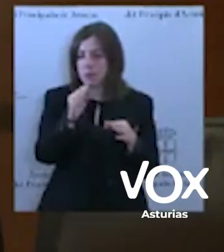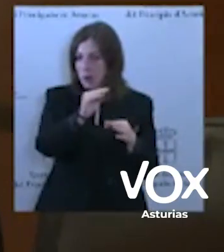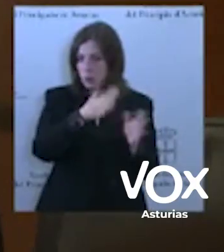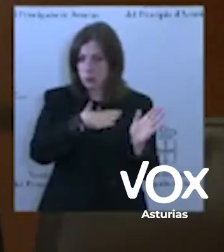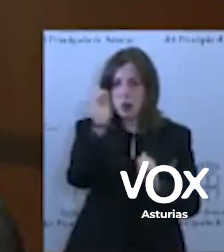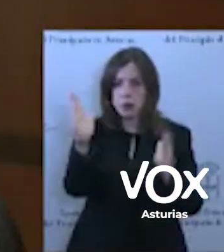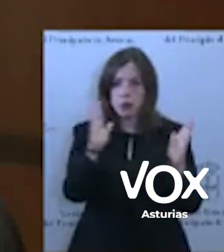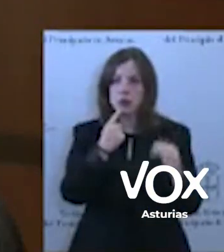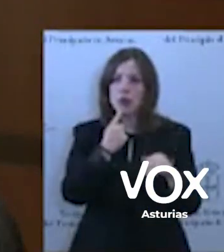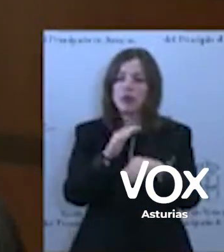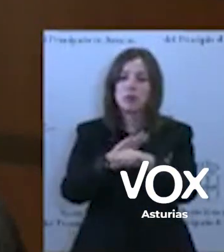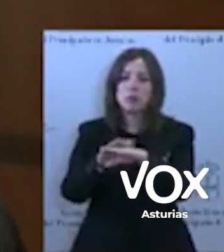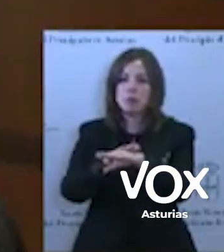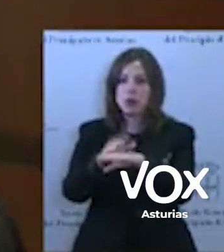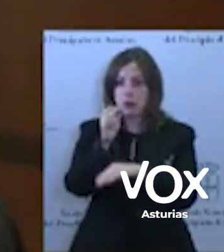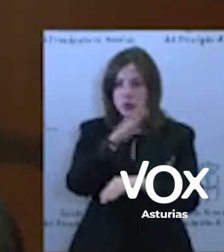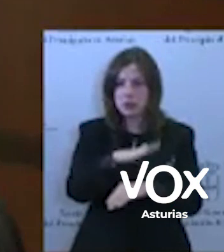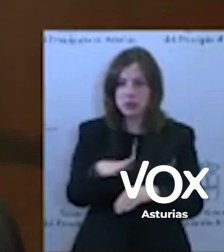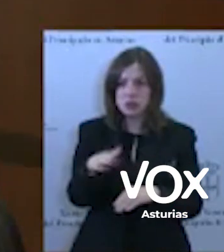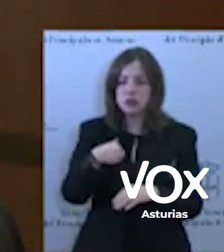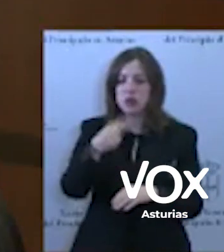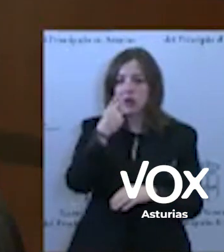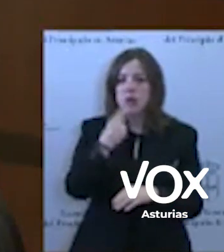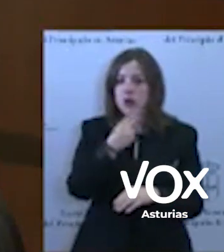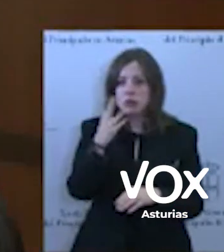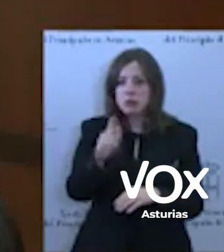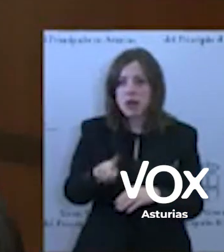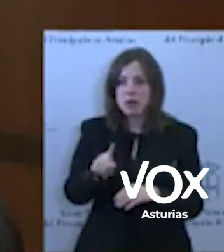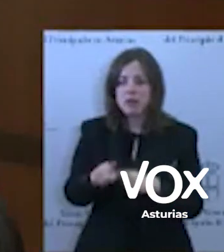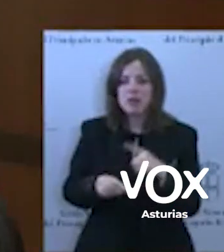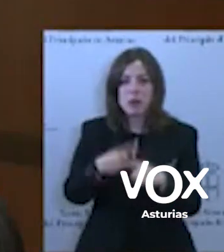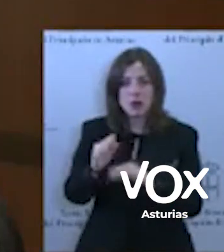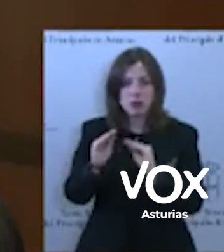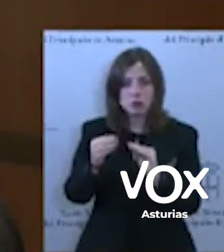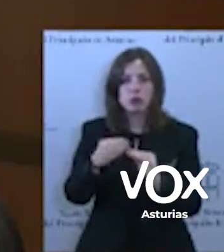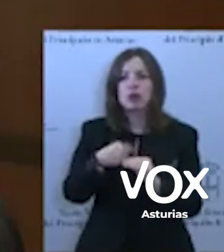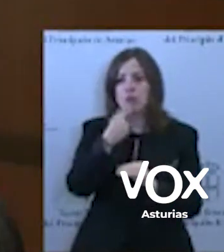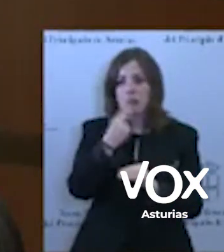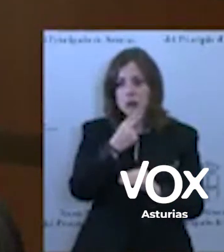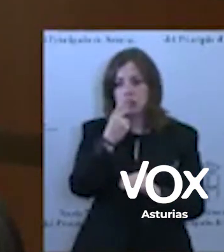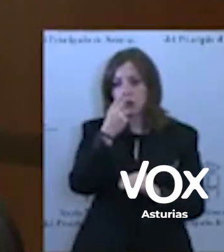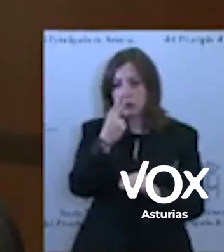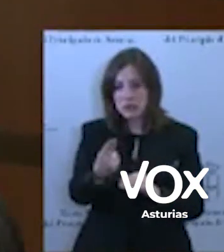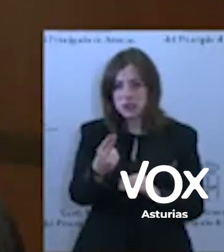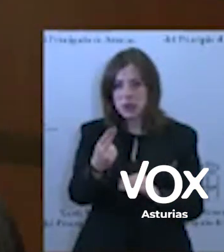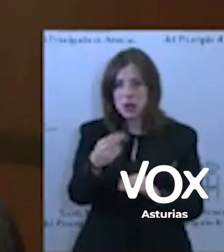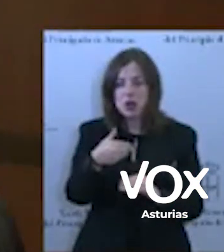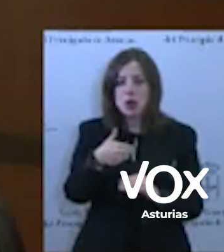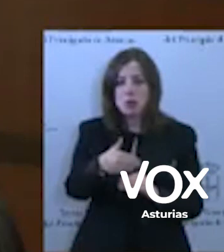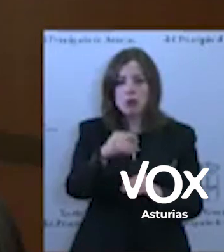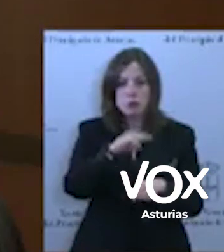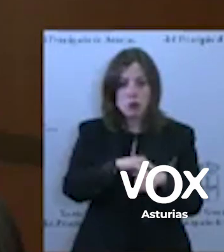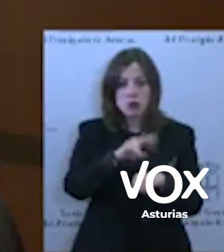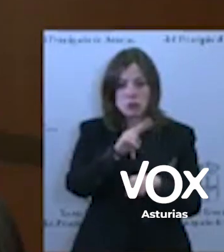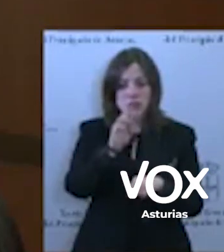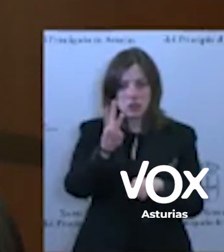perdón a estos niños y a sus familias, me comprometería a visitarlos el próximo lunes 23 y a ir con medidas concretas para acabar con la deficiencia